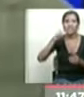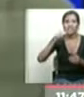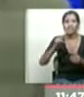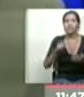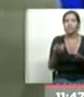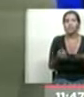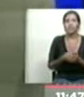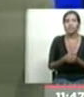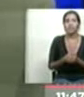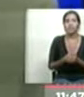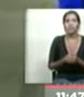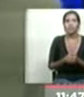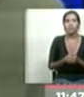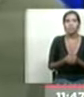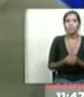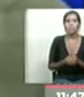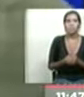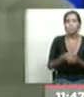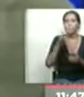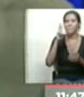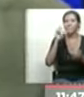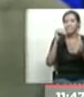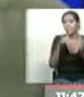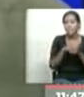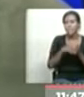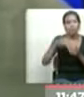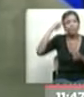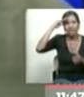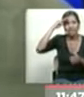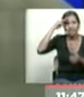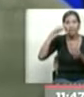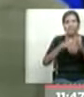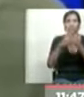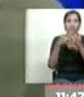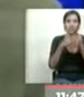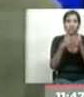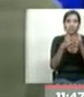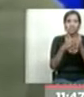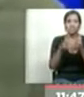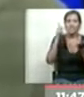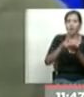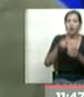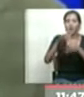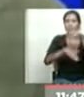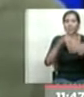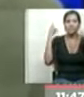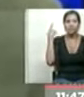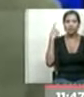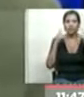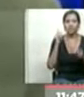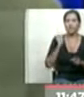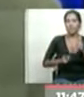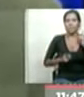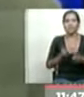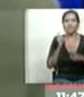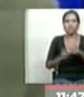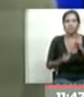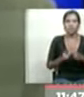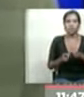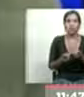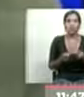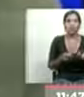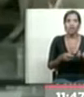ser 20.000 marines llegando a la playa de Maiquetía y marchando